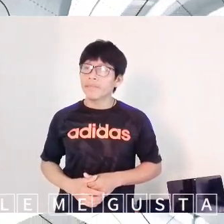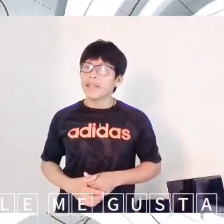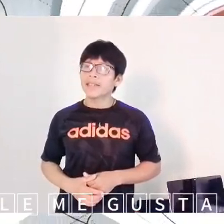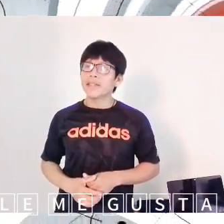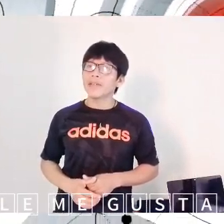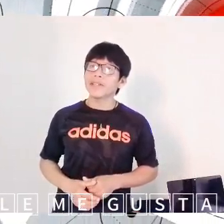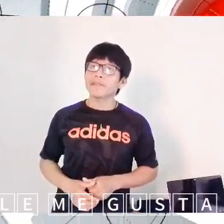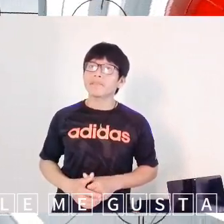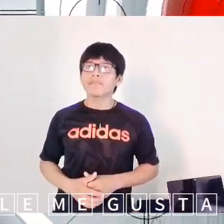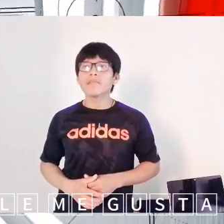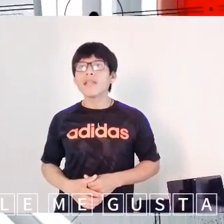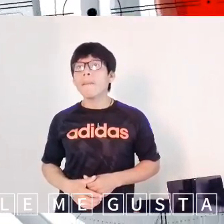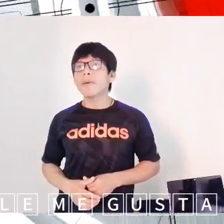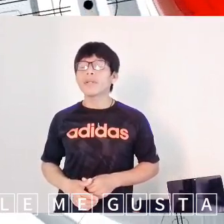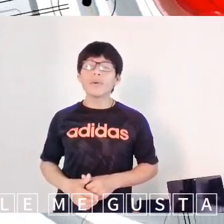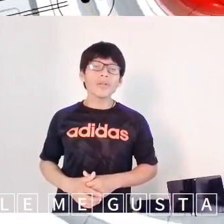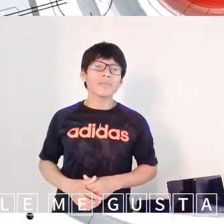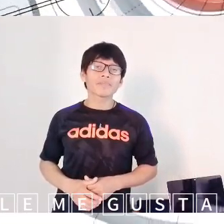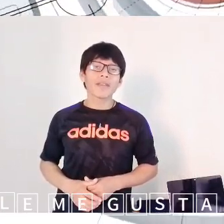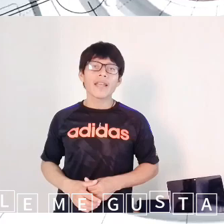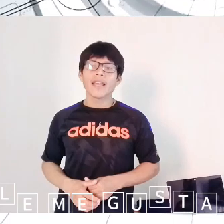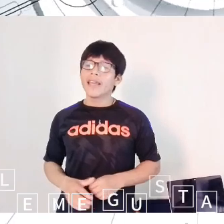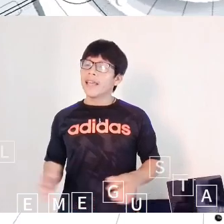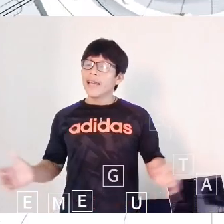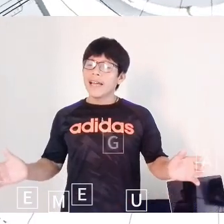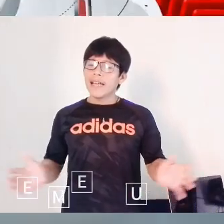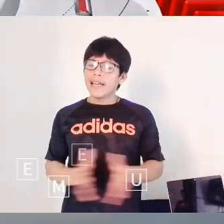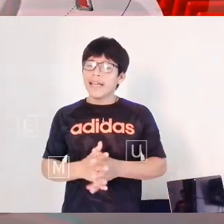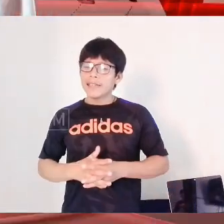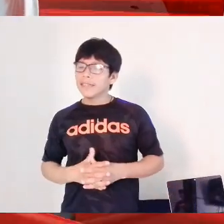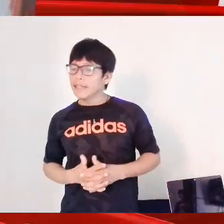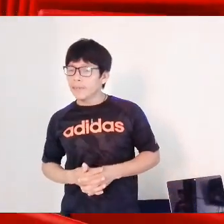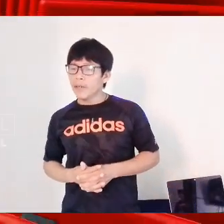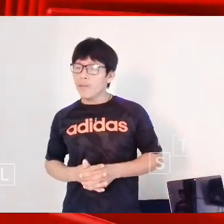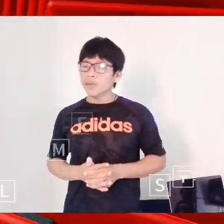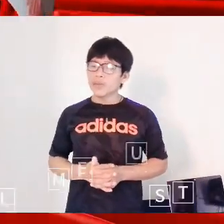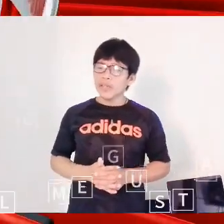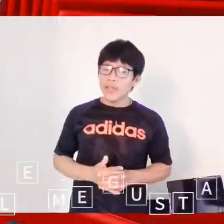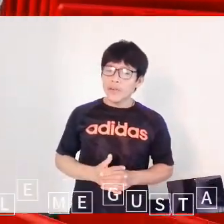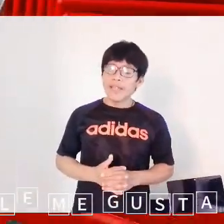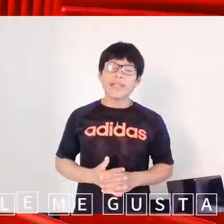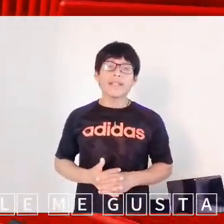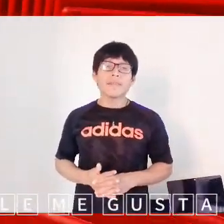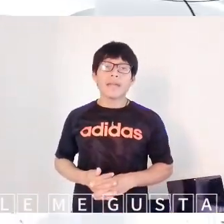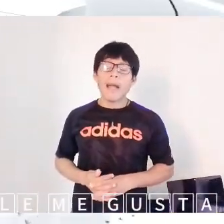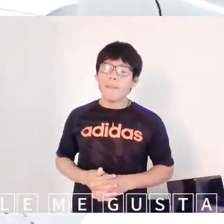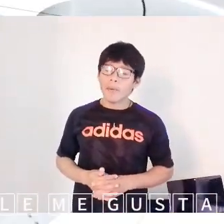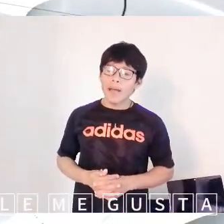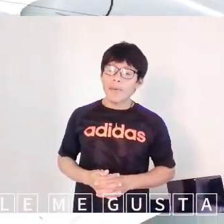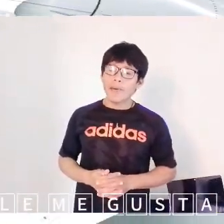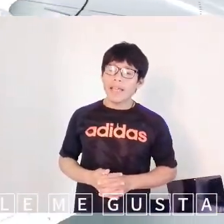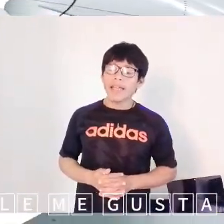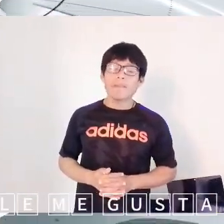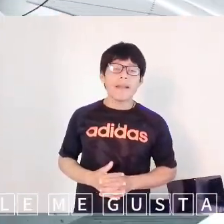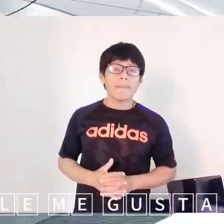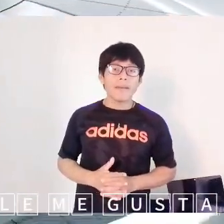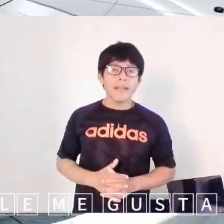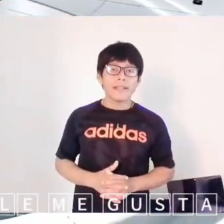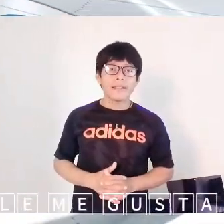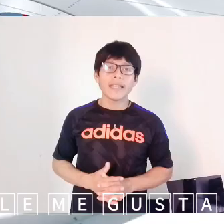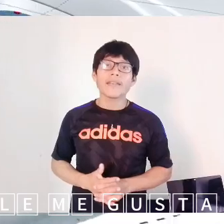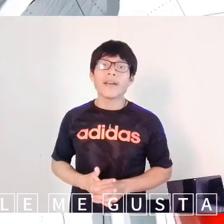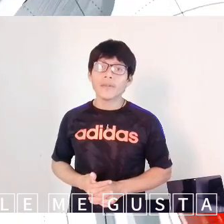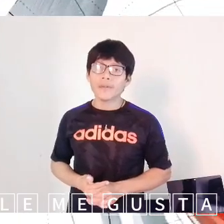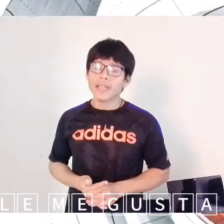Corte. Y señores, pero ni modo. Así fue como sucedió en diciembre. Aprobado el plan